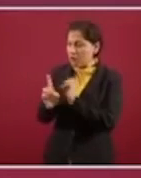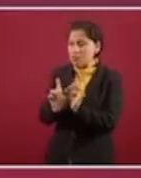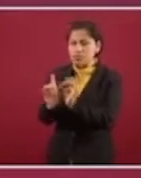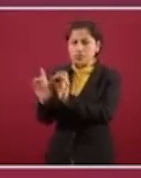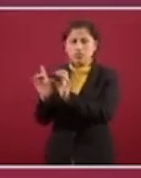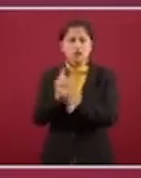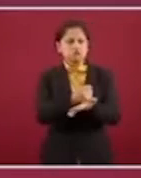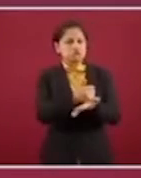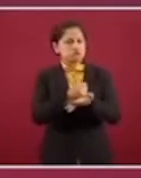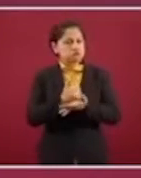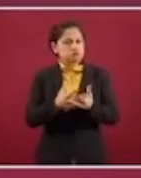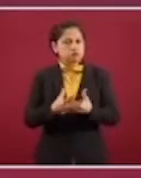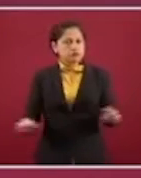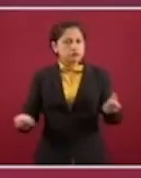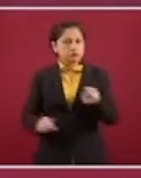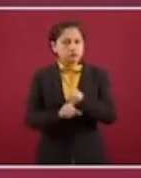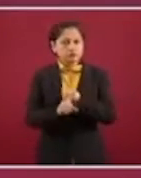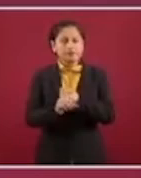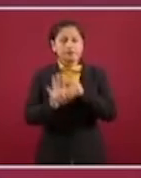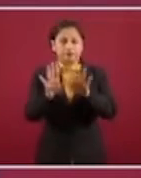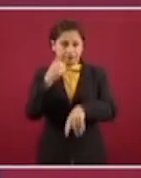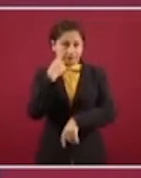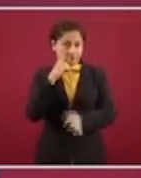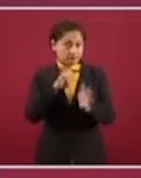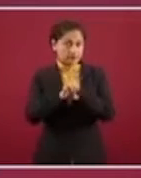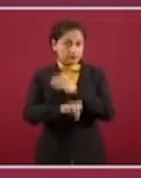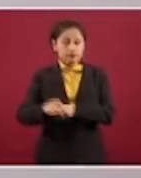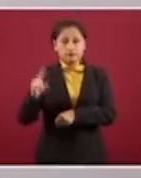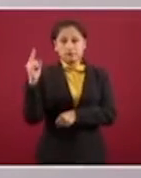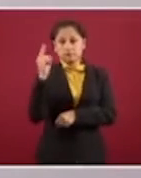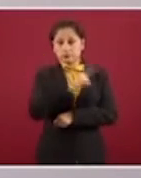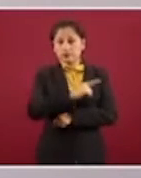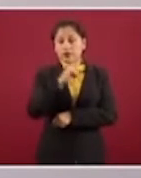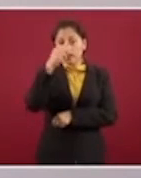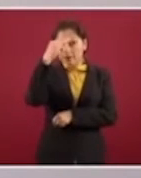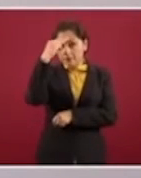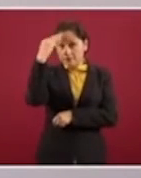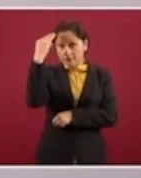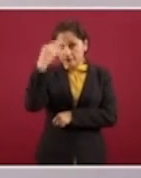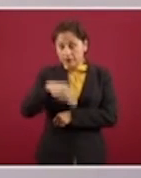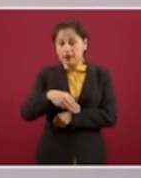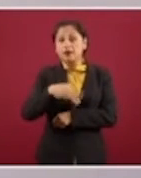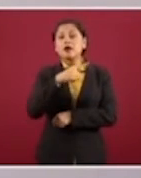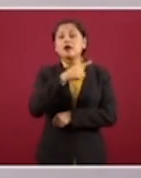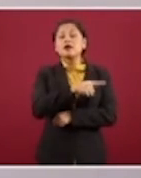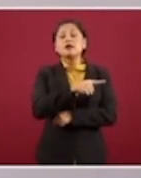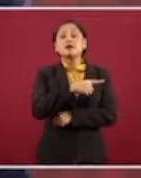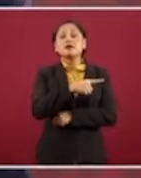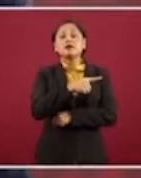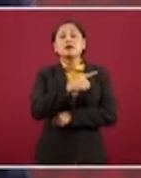Cuando la gente decide en Mexicali el que no se instale la